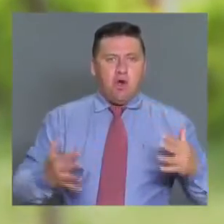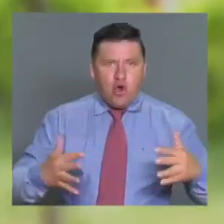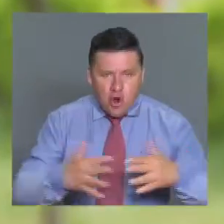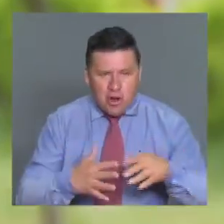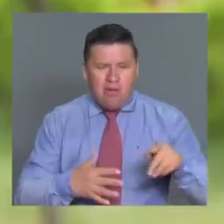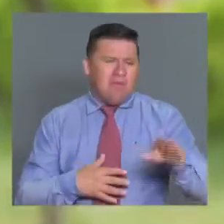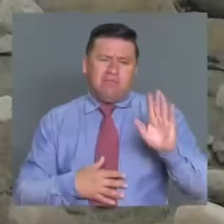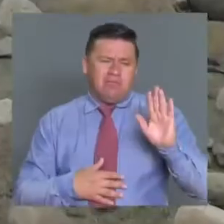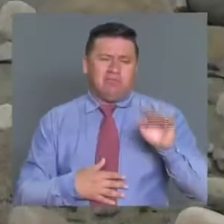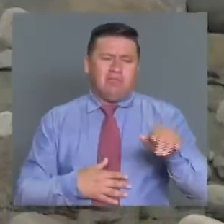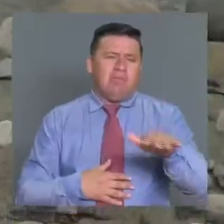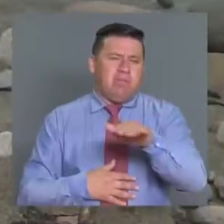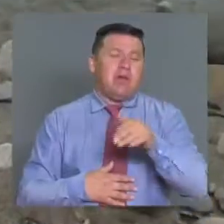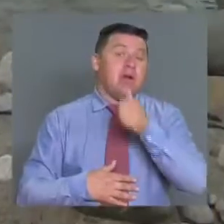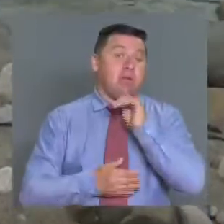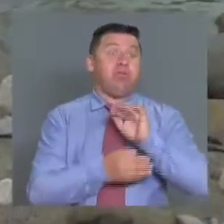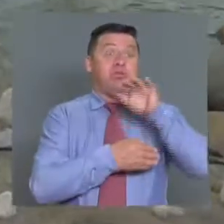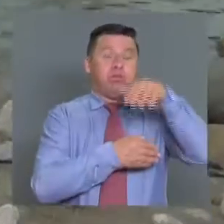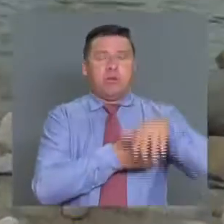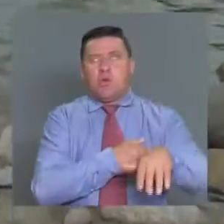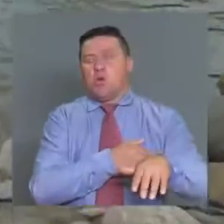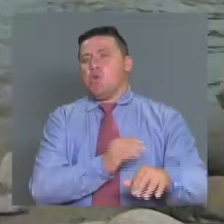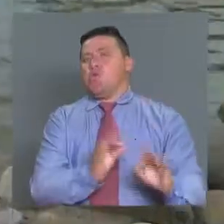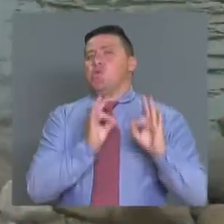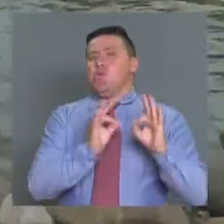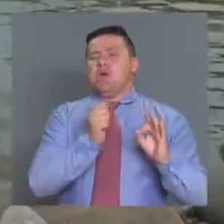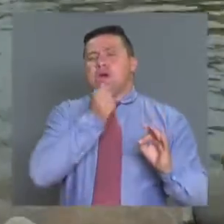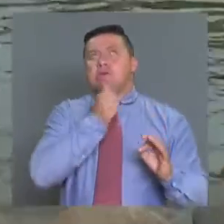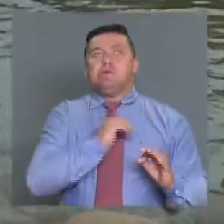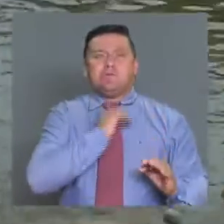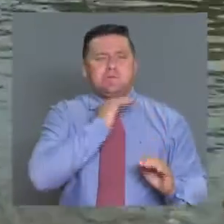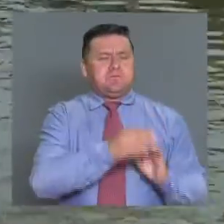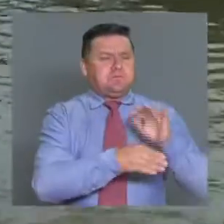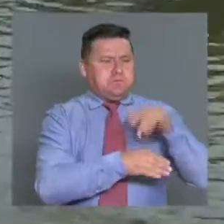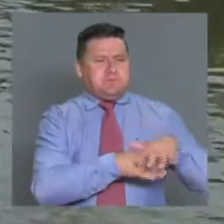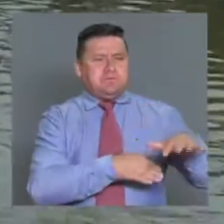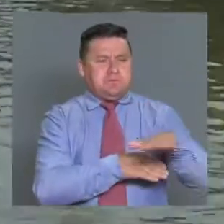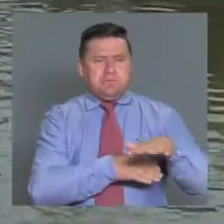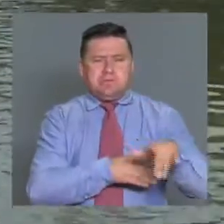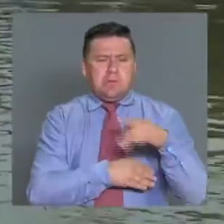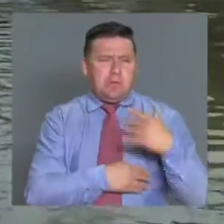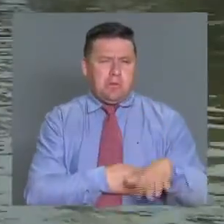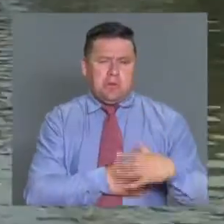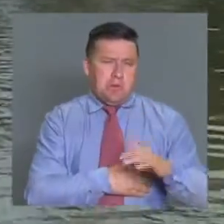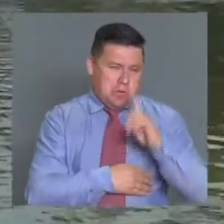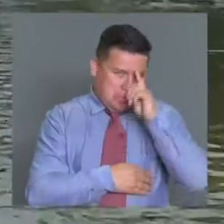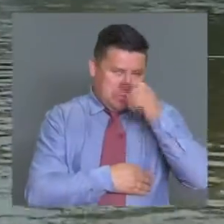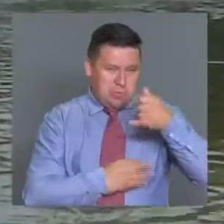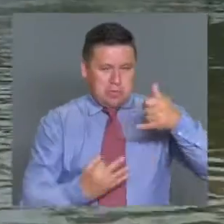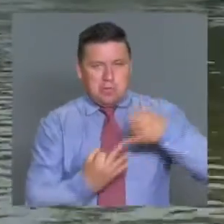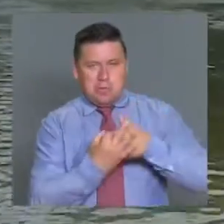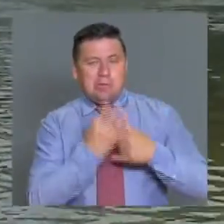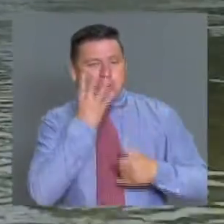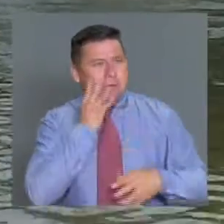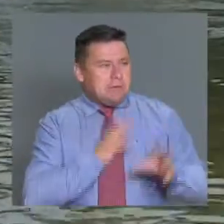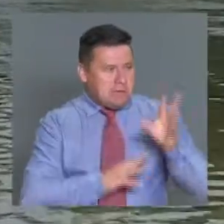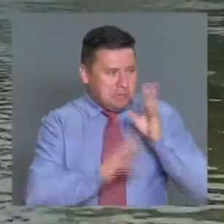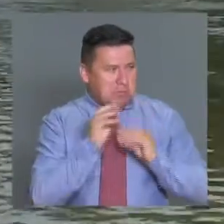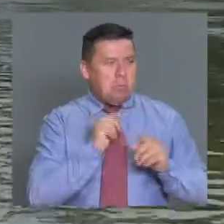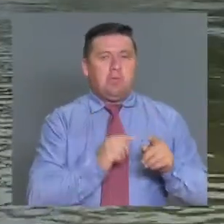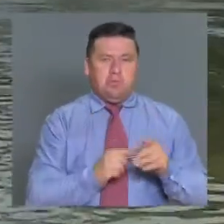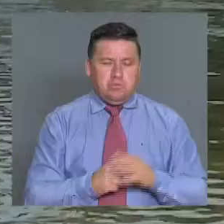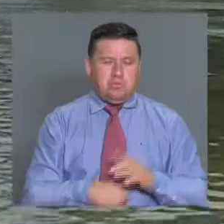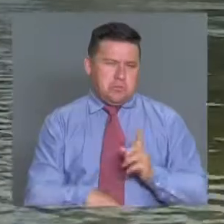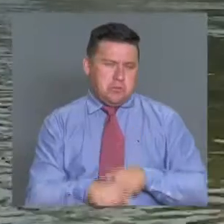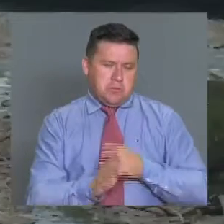tenemos la parte hídrica también de una manera espectacular como estamos todavía en estos momentos con algo de cordillera entonces podemos experimentar algunos